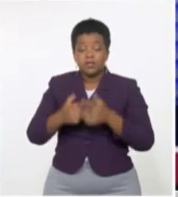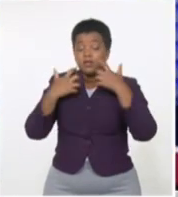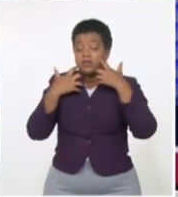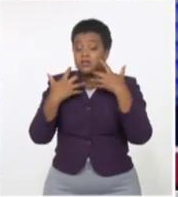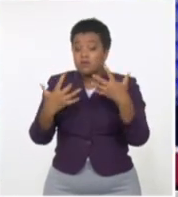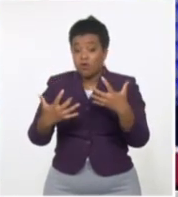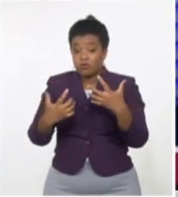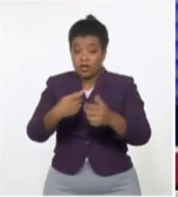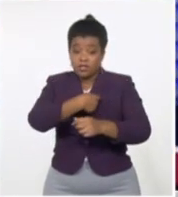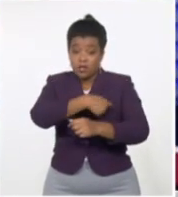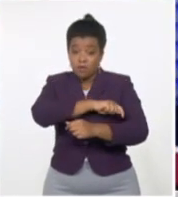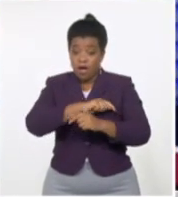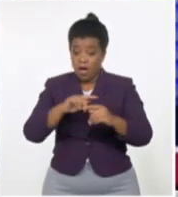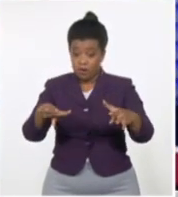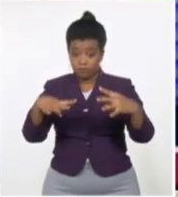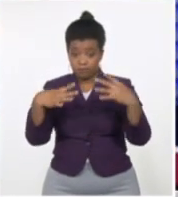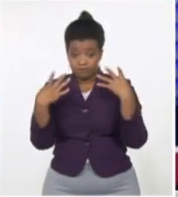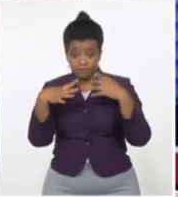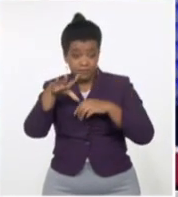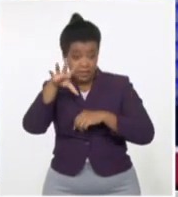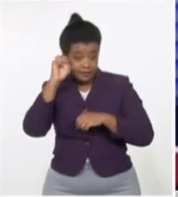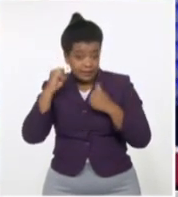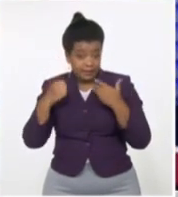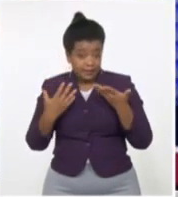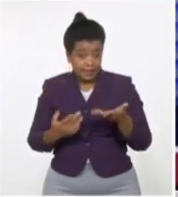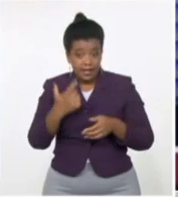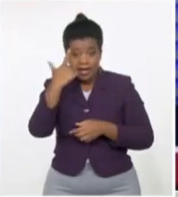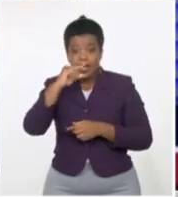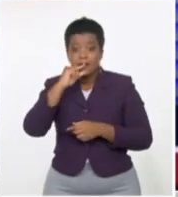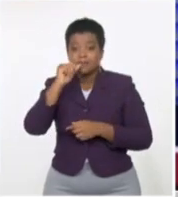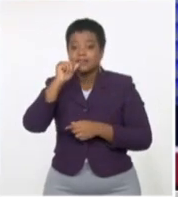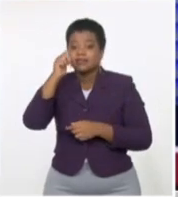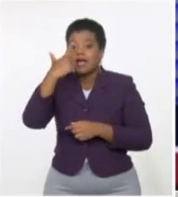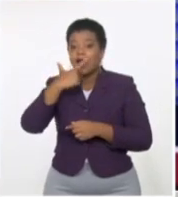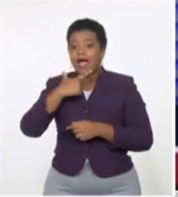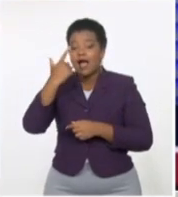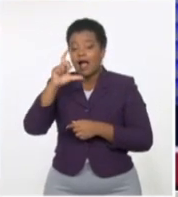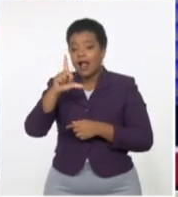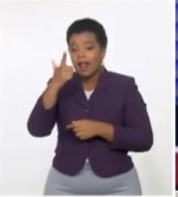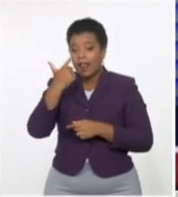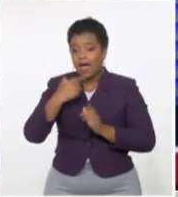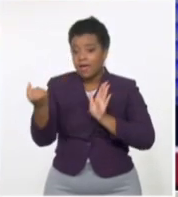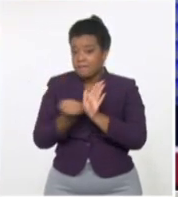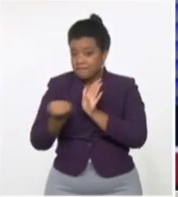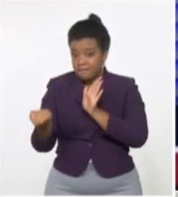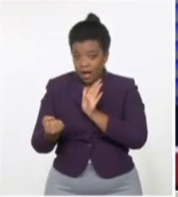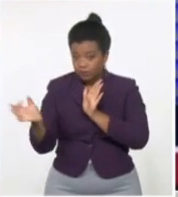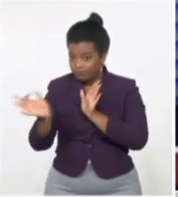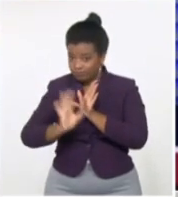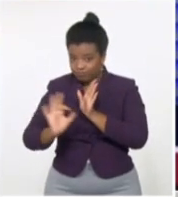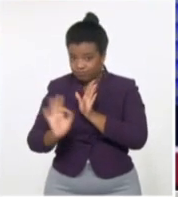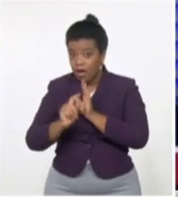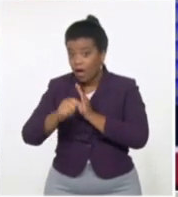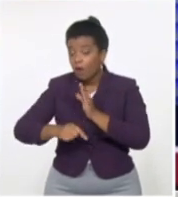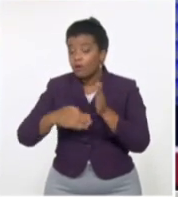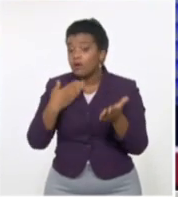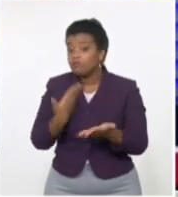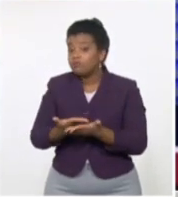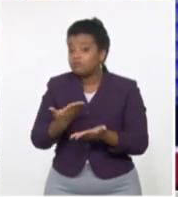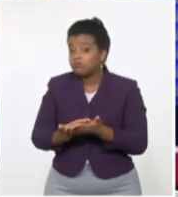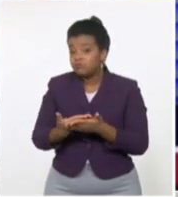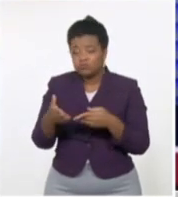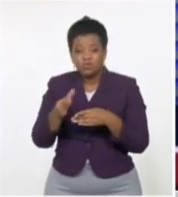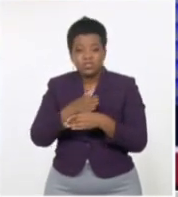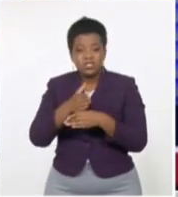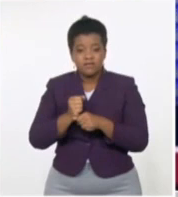televidentes conozcan que todavía Abdala constituye un candidato vacunal. Y como constituye un candidato vacunal, quiere decir